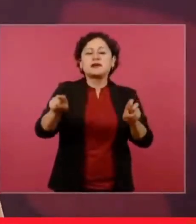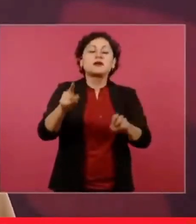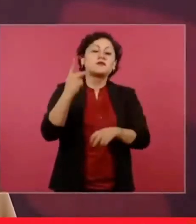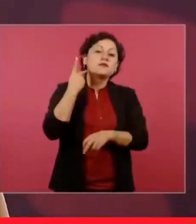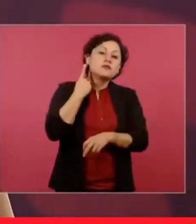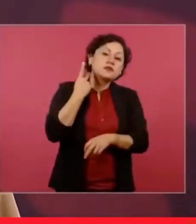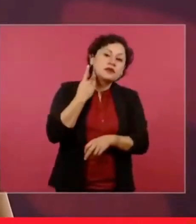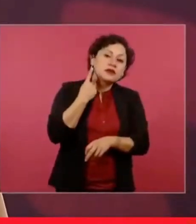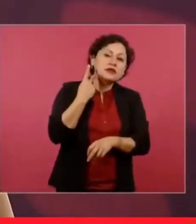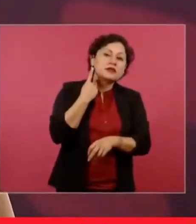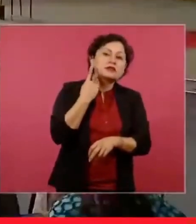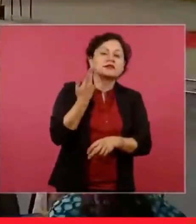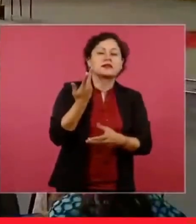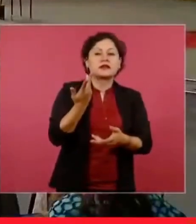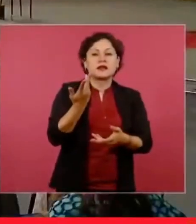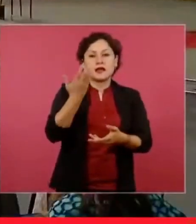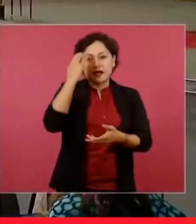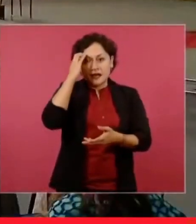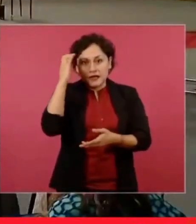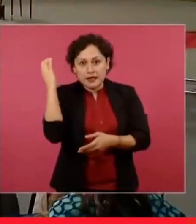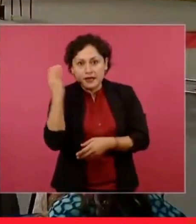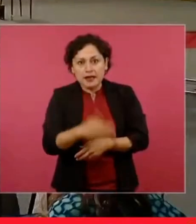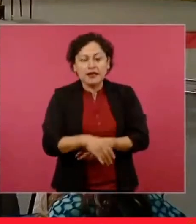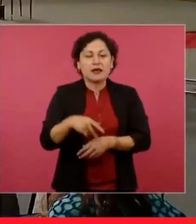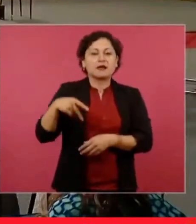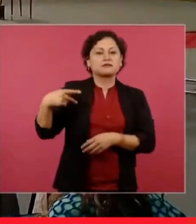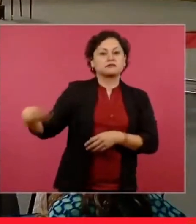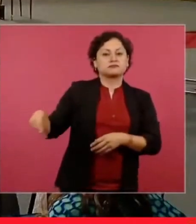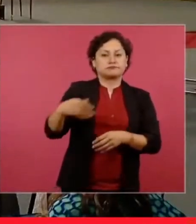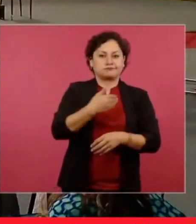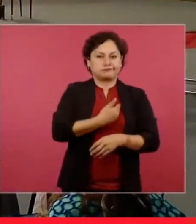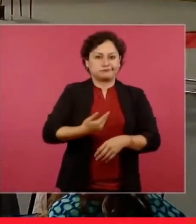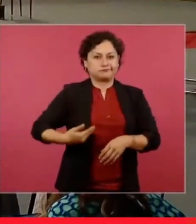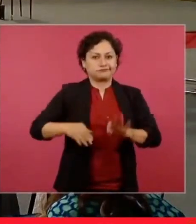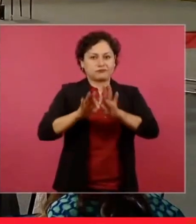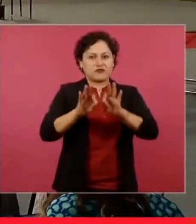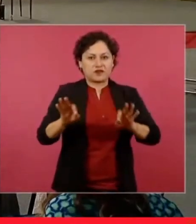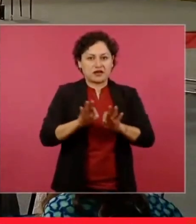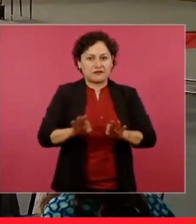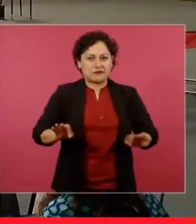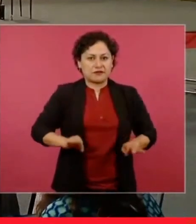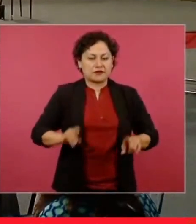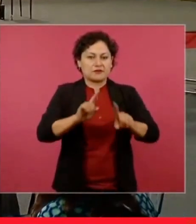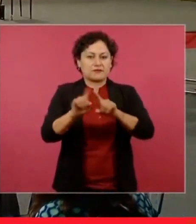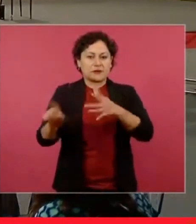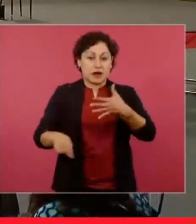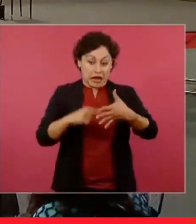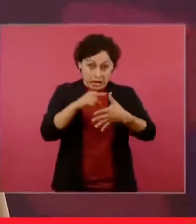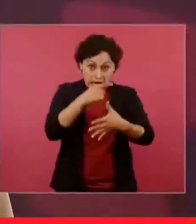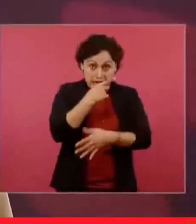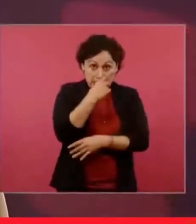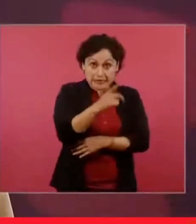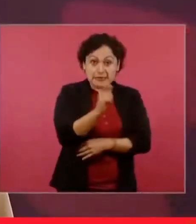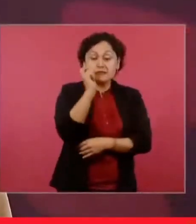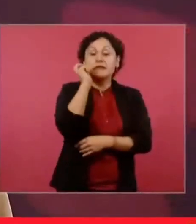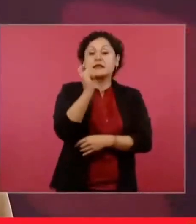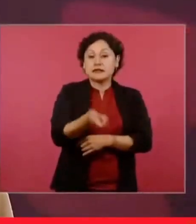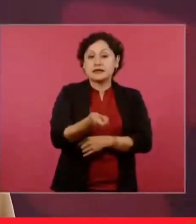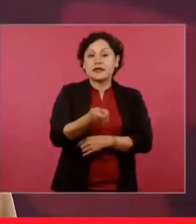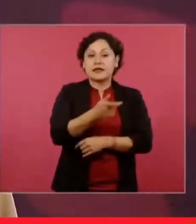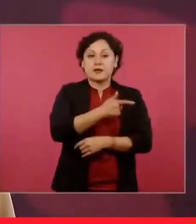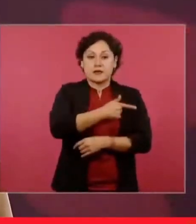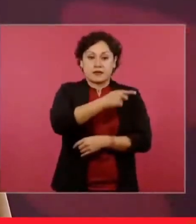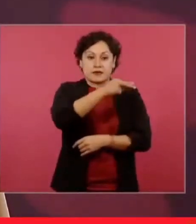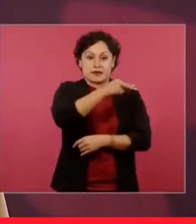abrazos no balazos, propaga dolor, asesinato y extorsión", en el que señala: que los arrestos por parte de la Guardia Nacional en